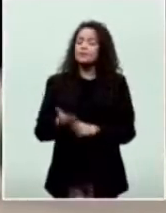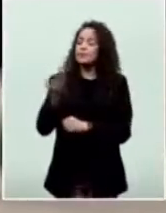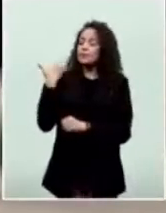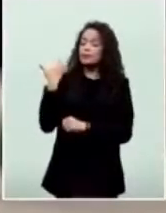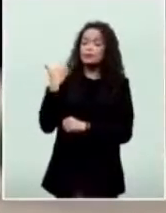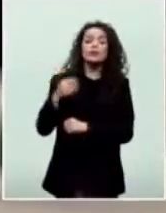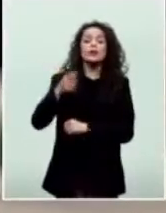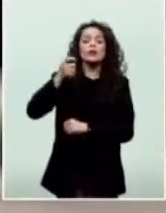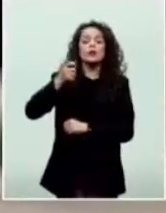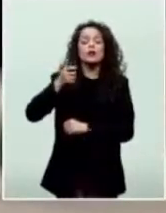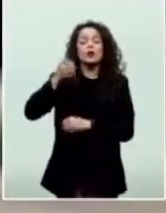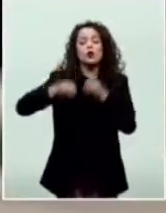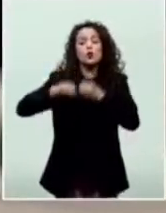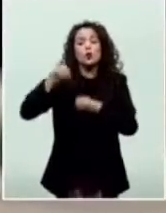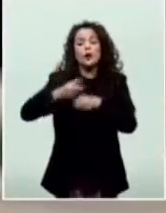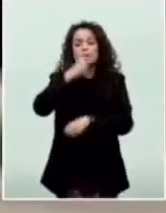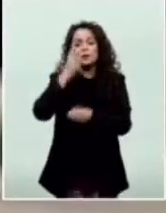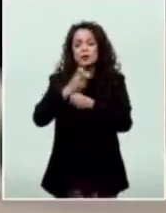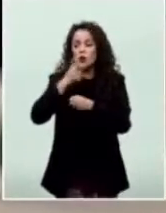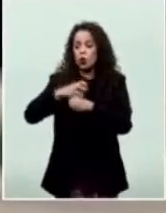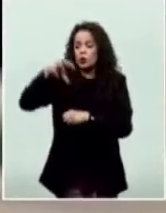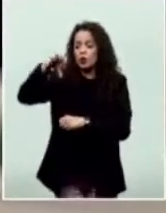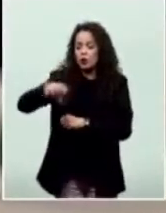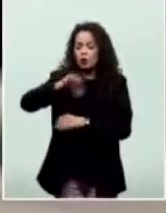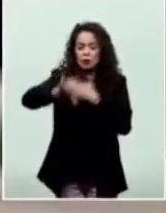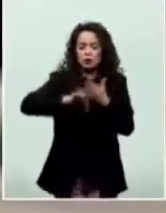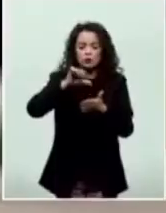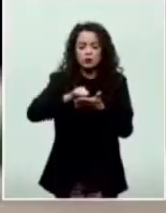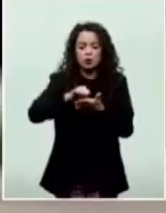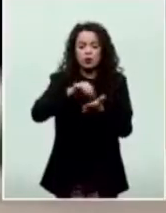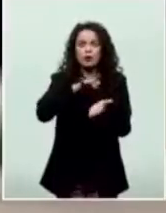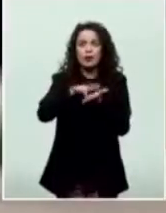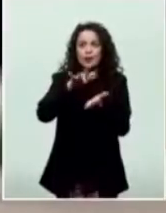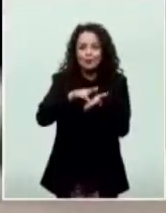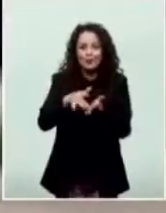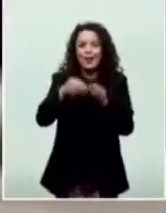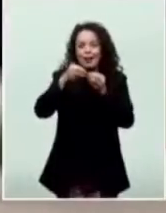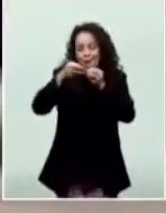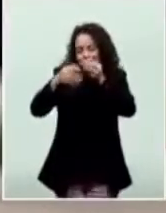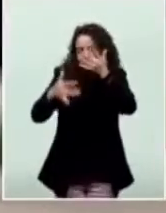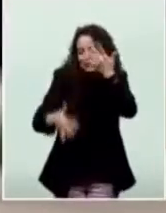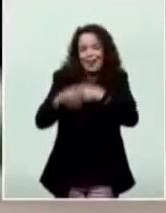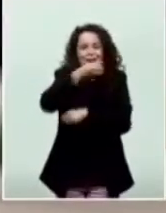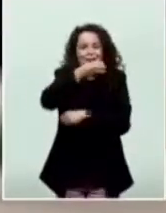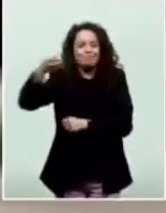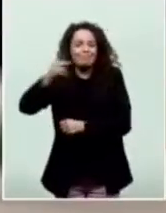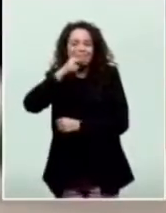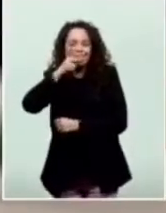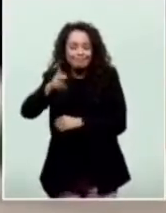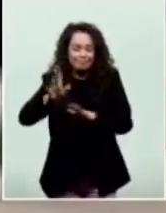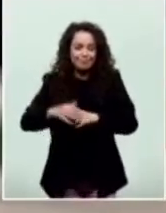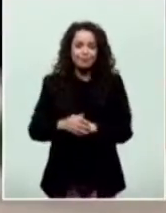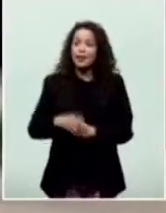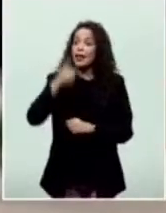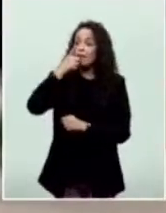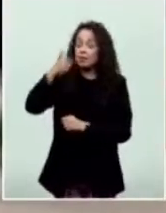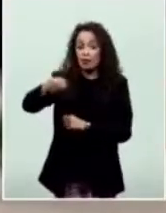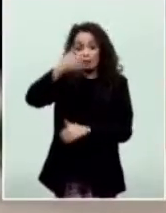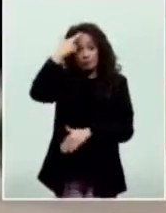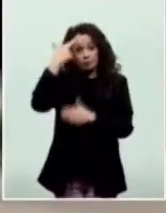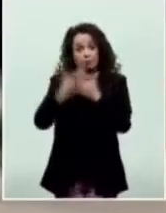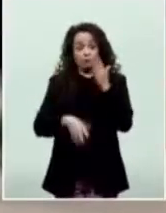de distrito del centro auxiliar de bla, bla, bla, en donde declara inconstitucional